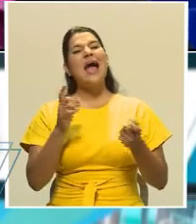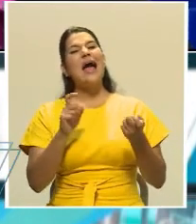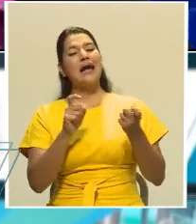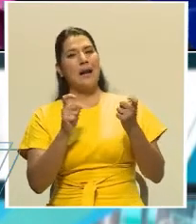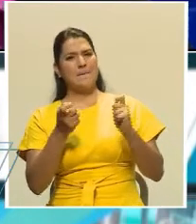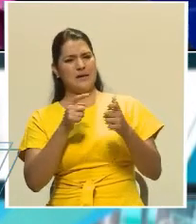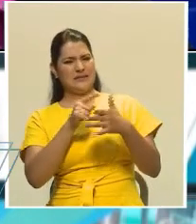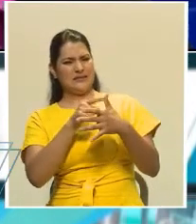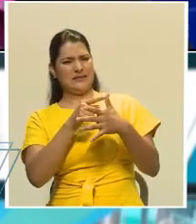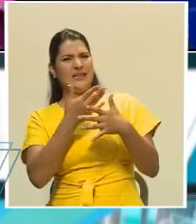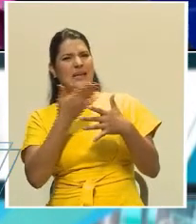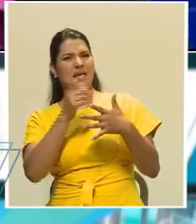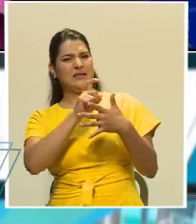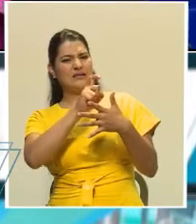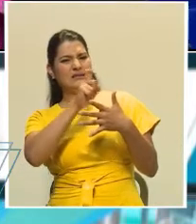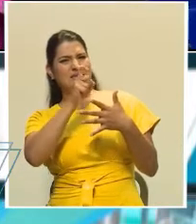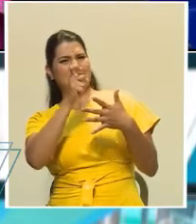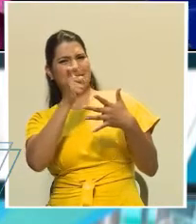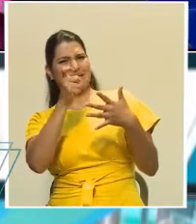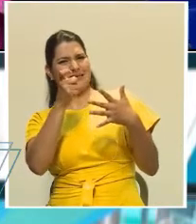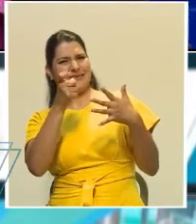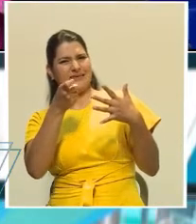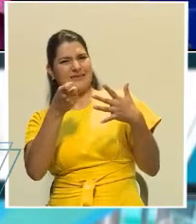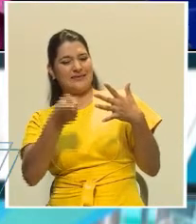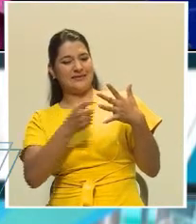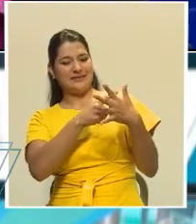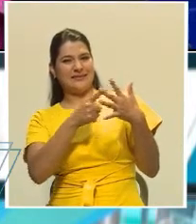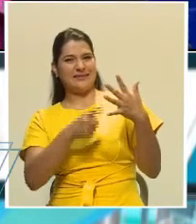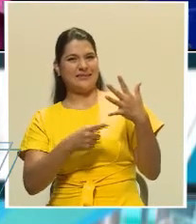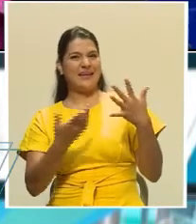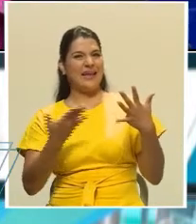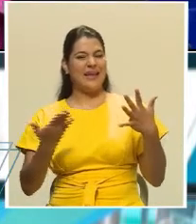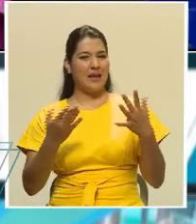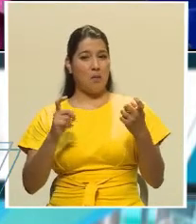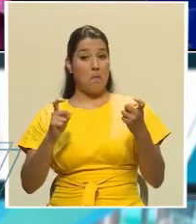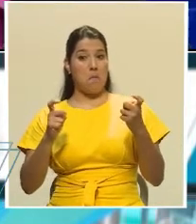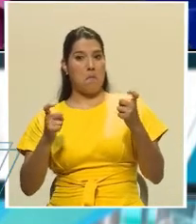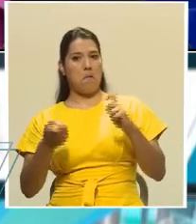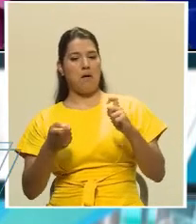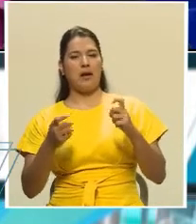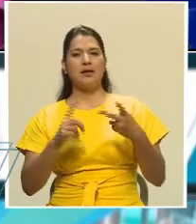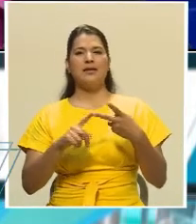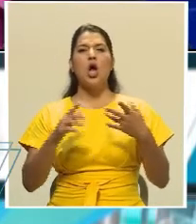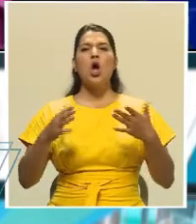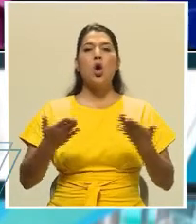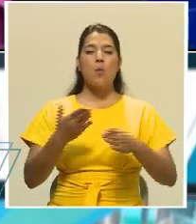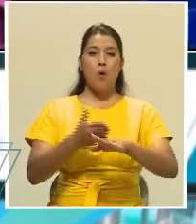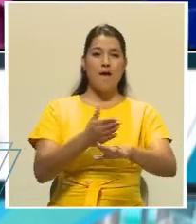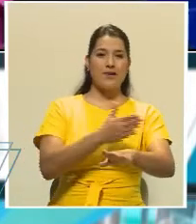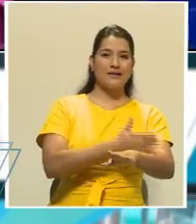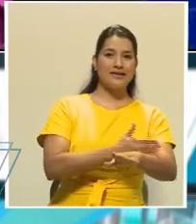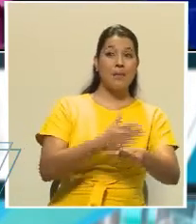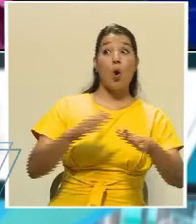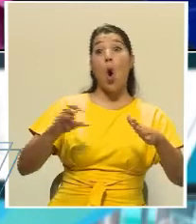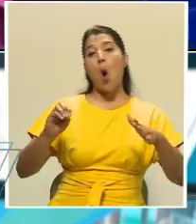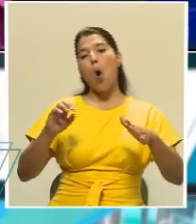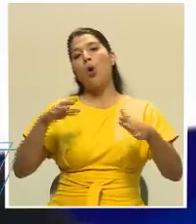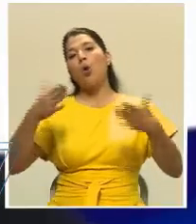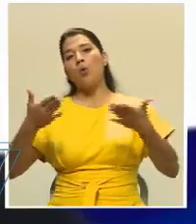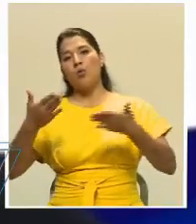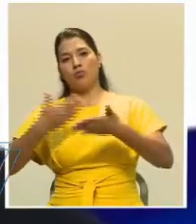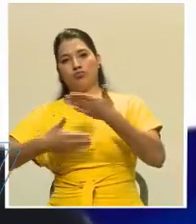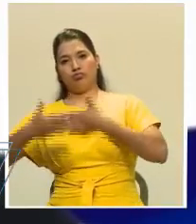cambiado en estos años? ¿En qué avanzamos como país y en qué retrocedimos?